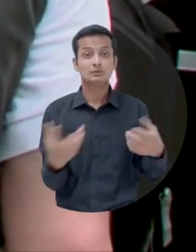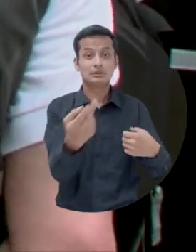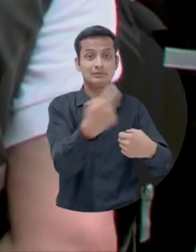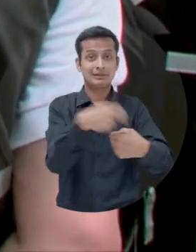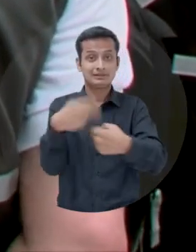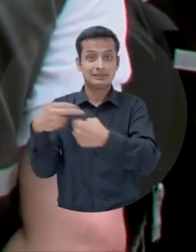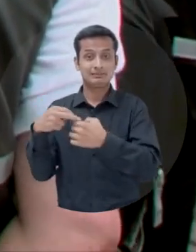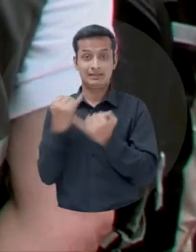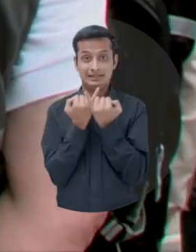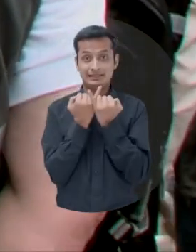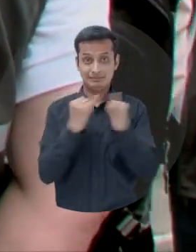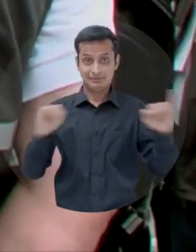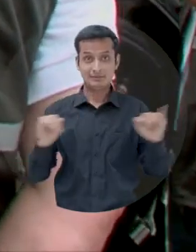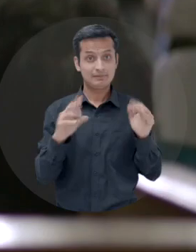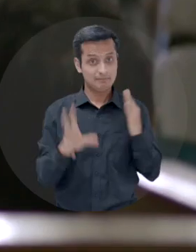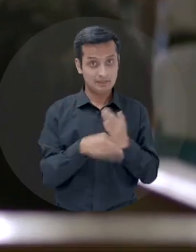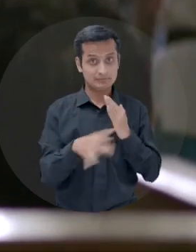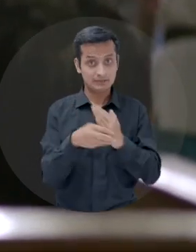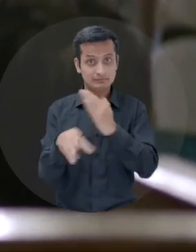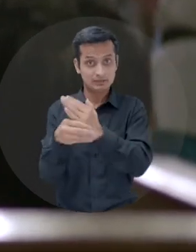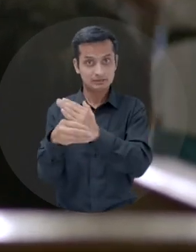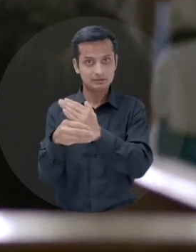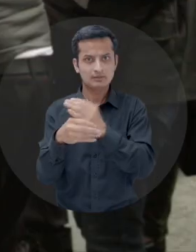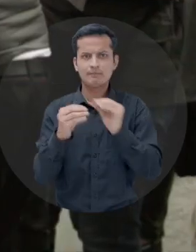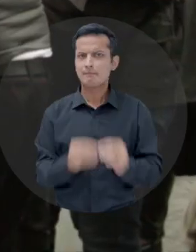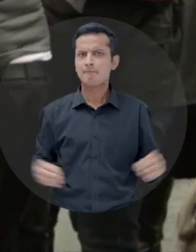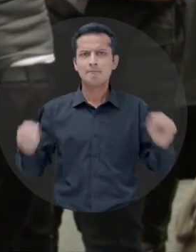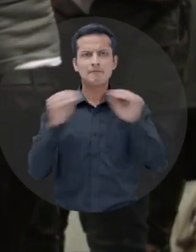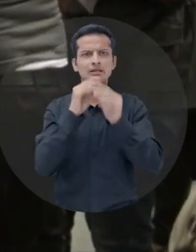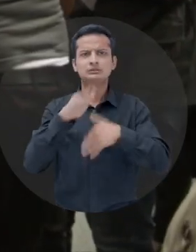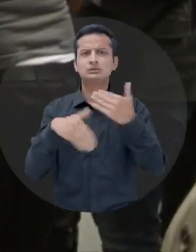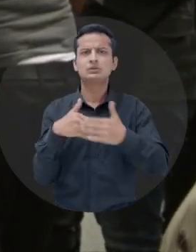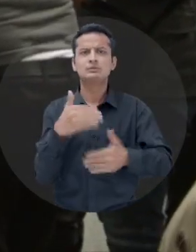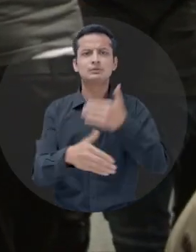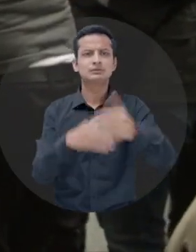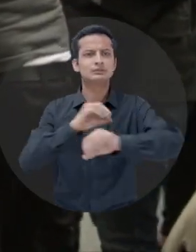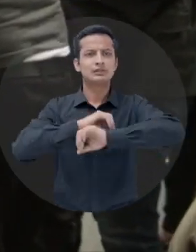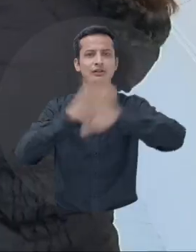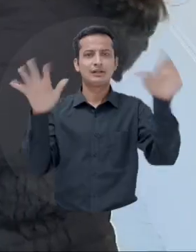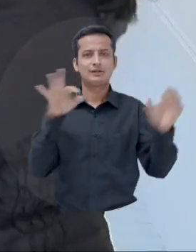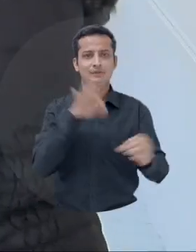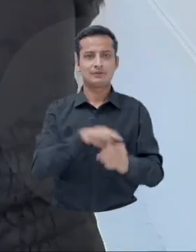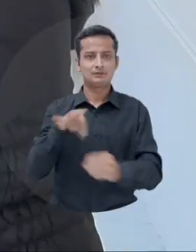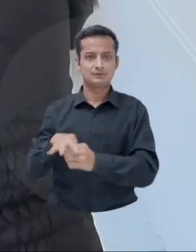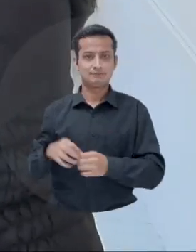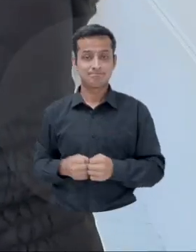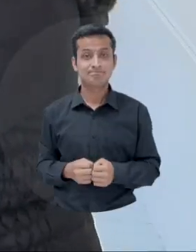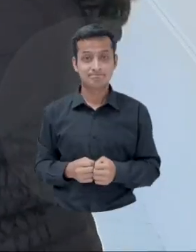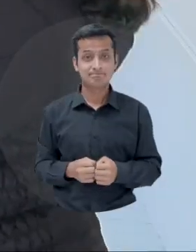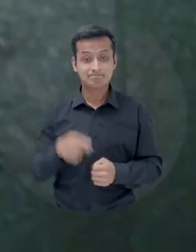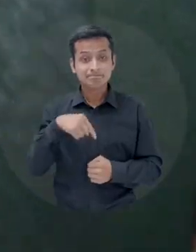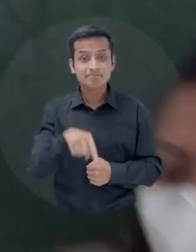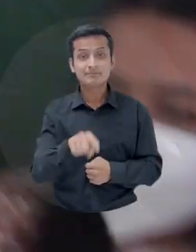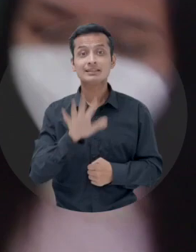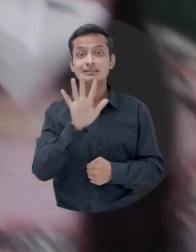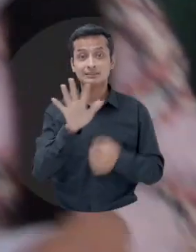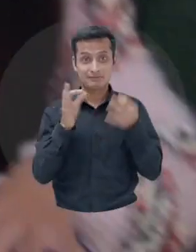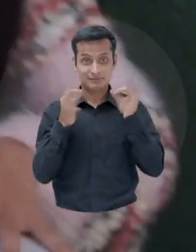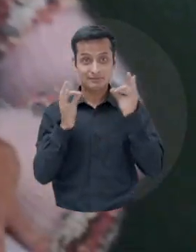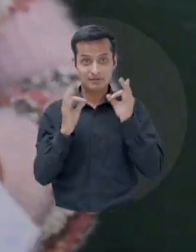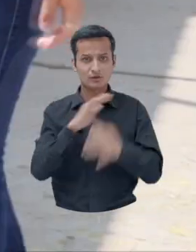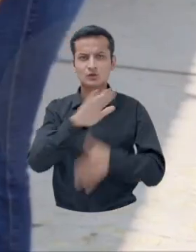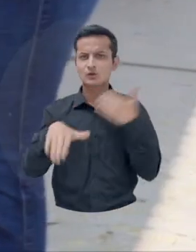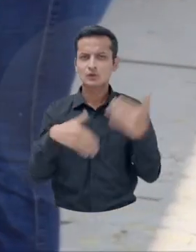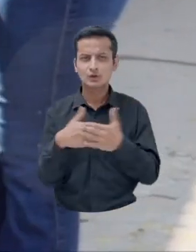más actores participen de manera autónoma e independiente, mayor será la transparencia en estas elecciones.